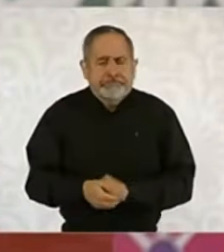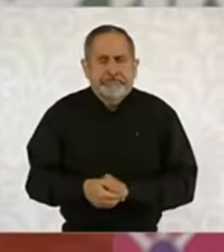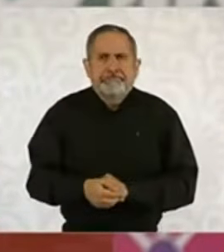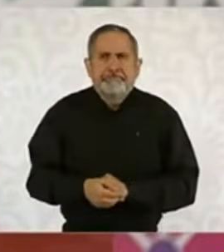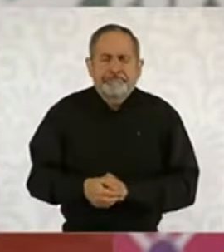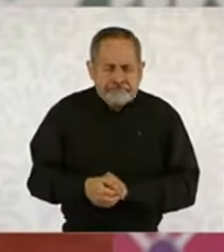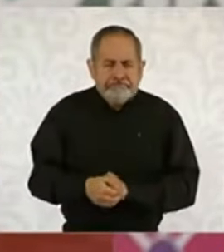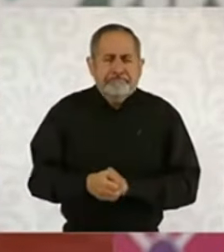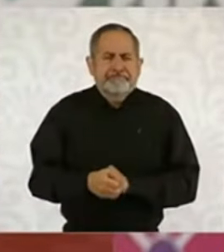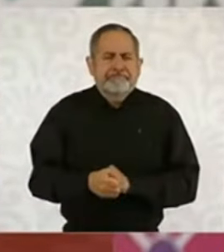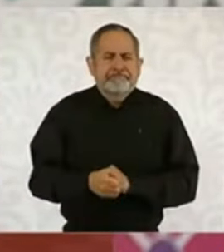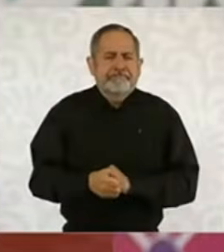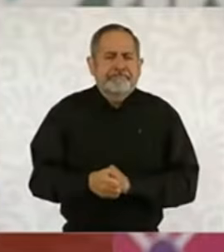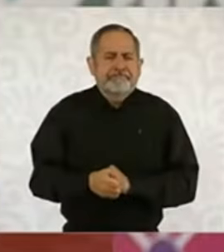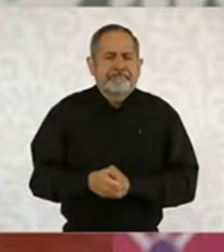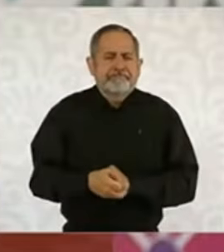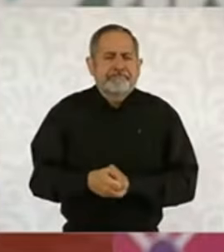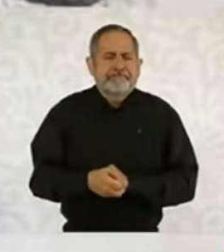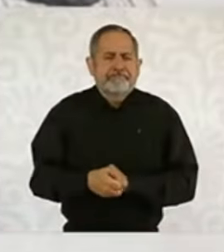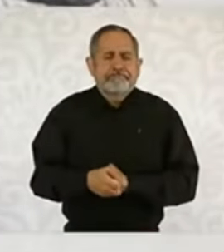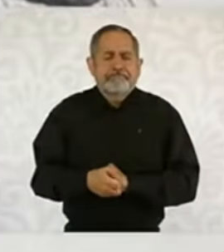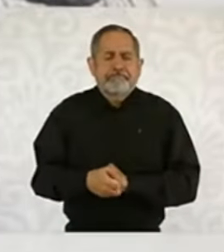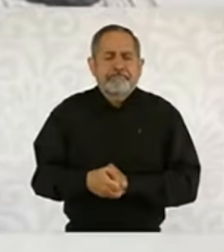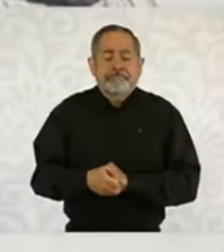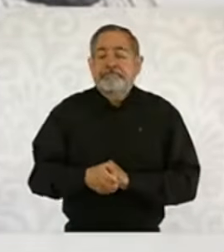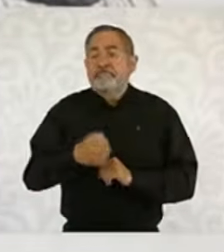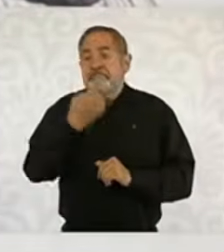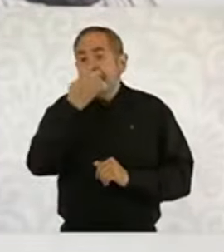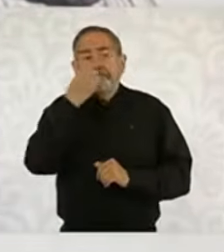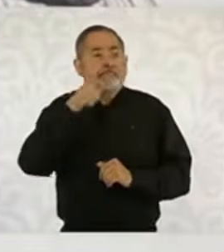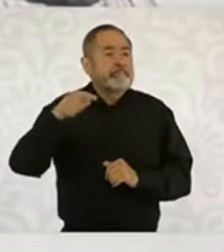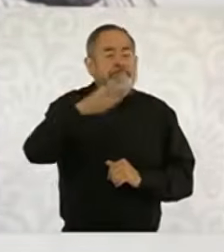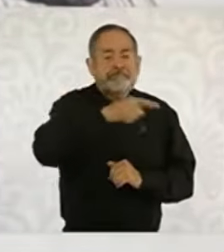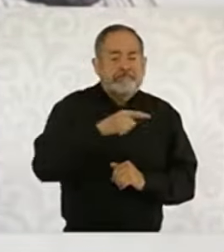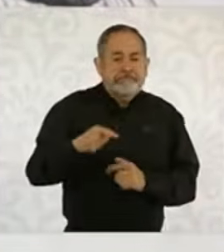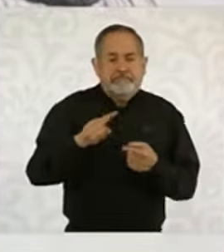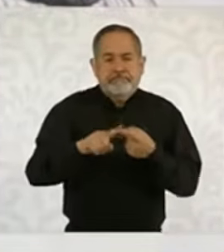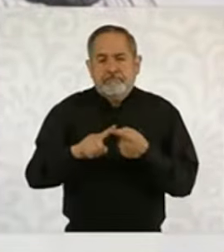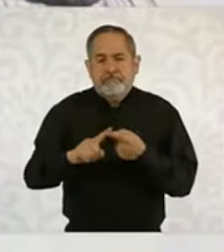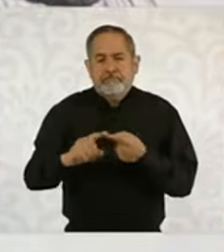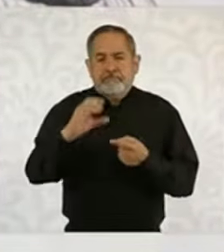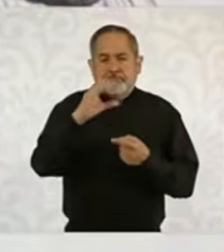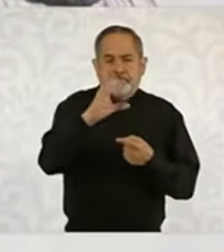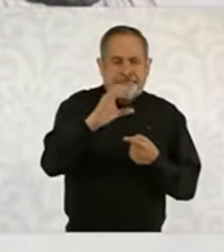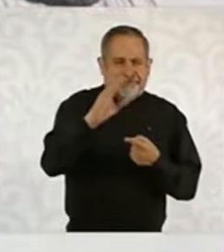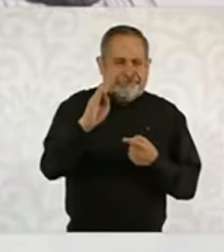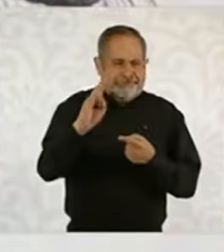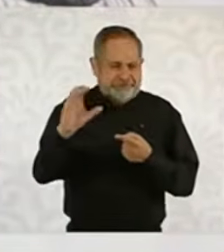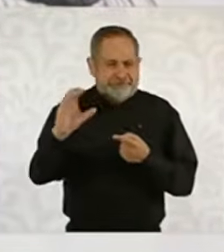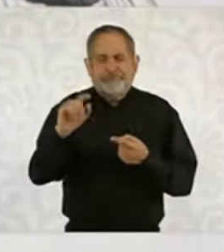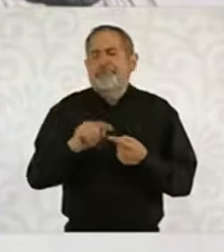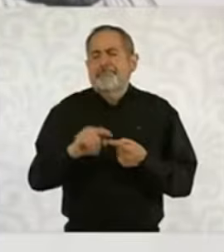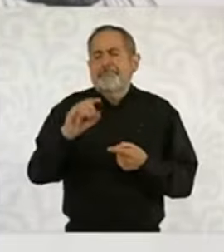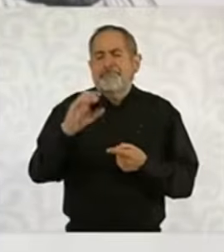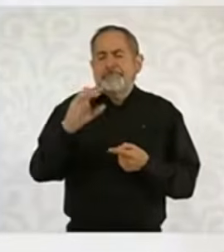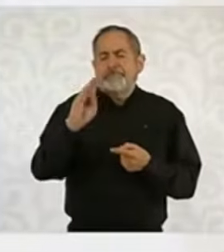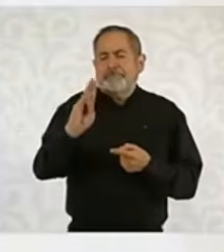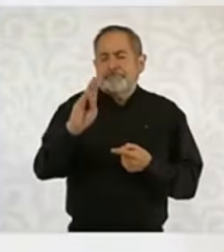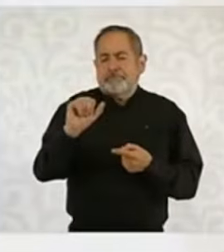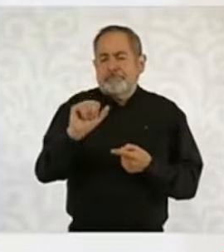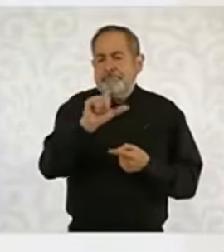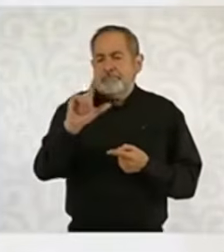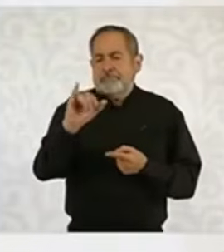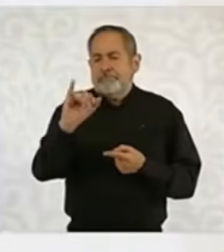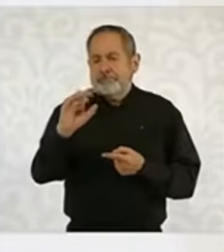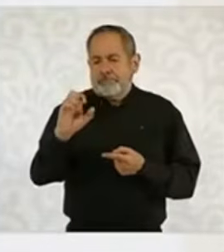Cada tipo de escuela de bachillerato, por ejemplo, colegio de bachilleres, va a tener un padrino o